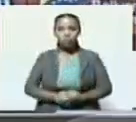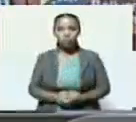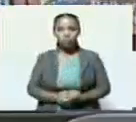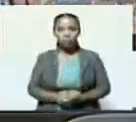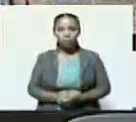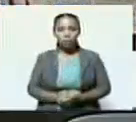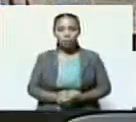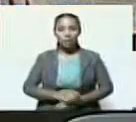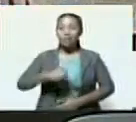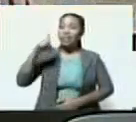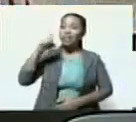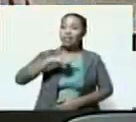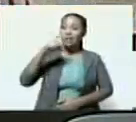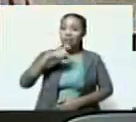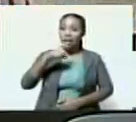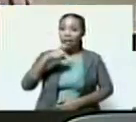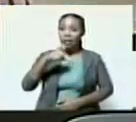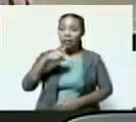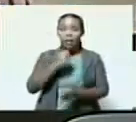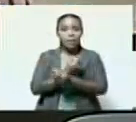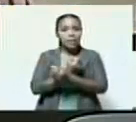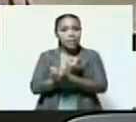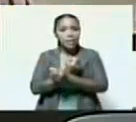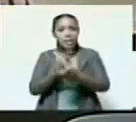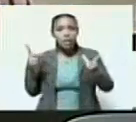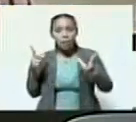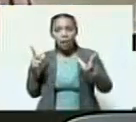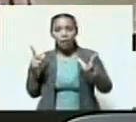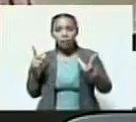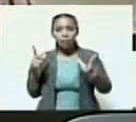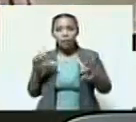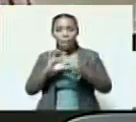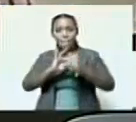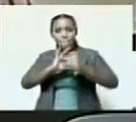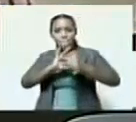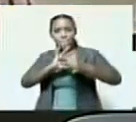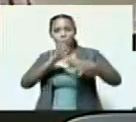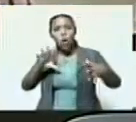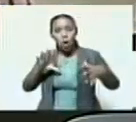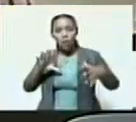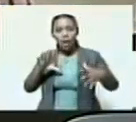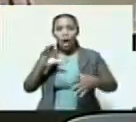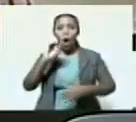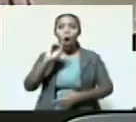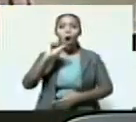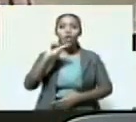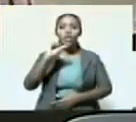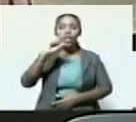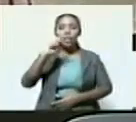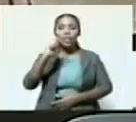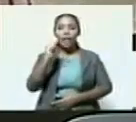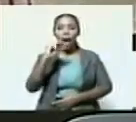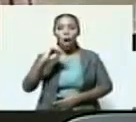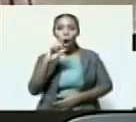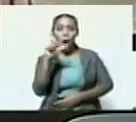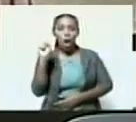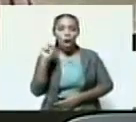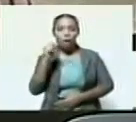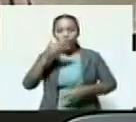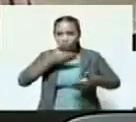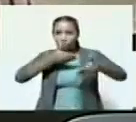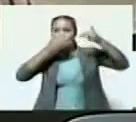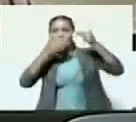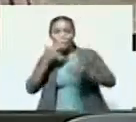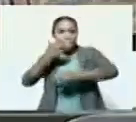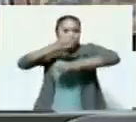de la necesidad de liberar de los TANCOL, terroristas armados